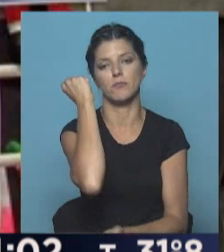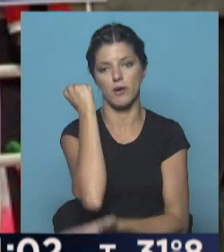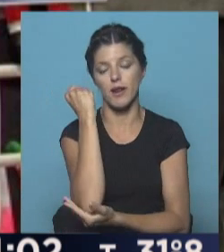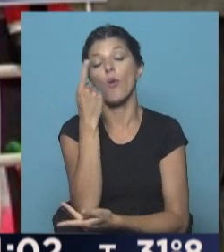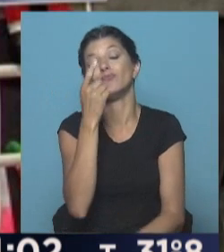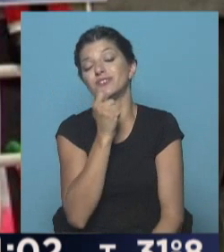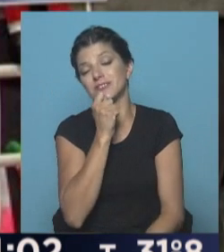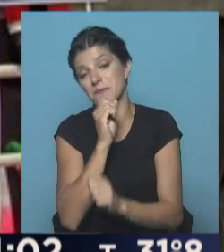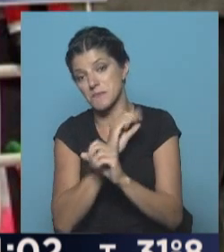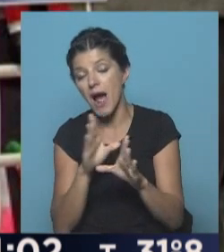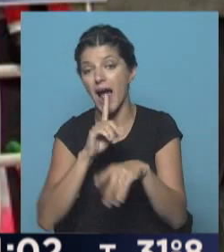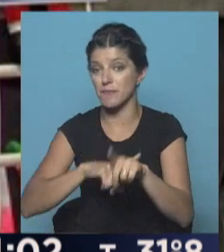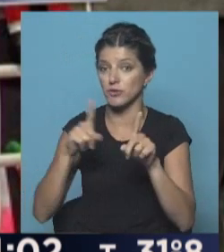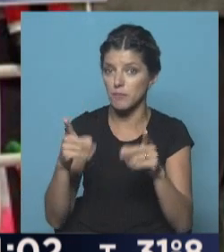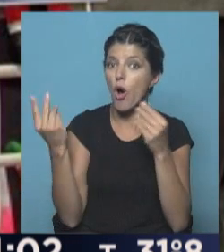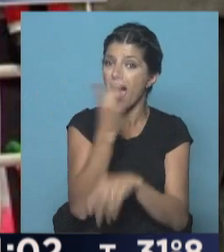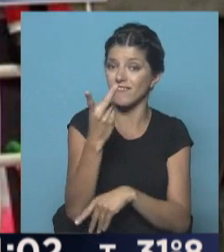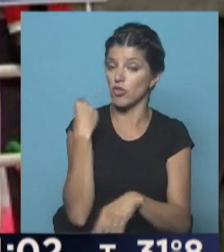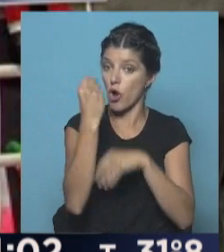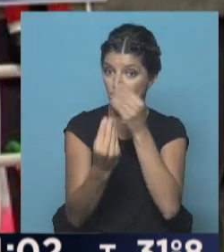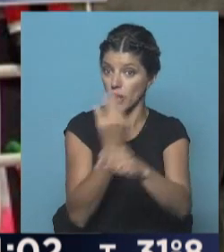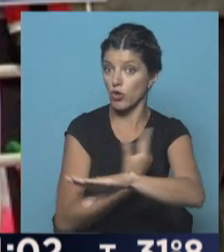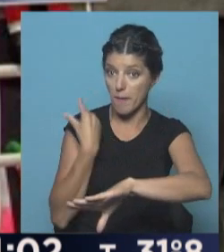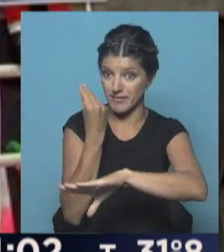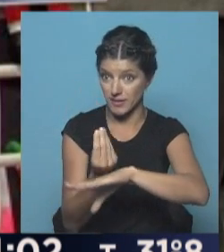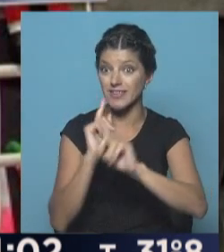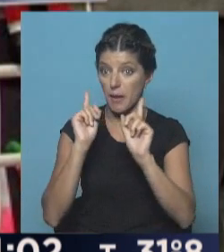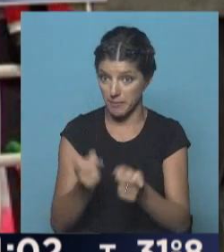broma pesada, en ese momento incluso había dos candidatos a presidentes en